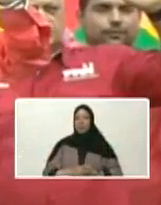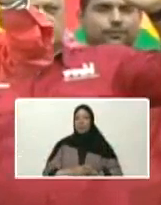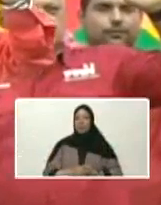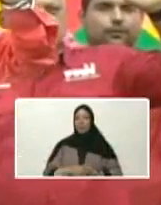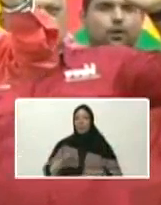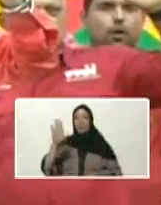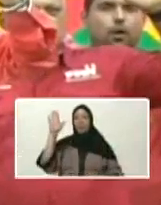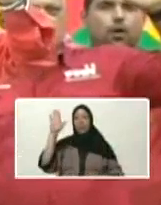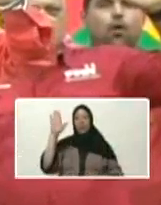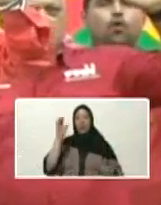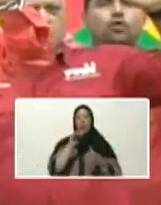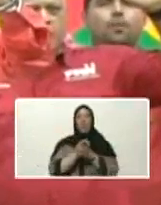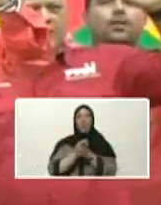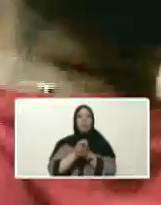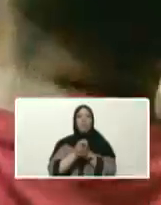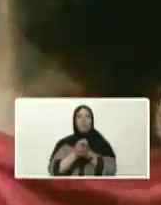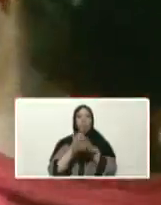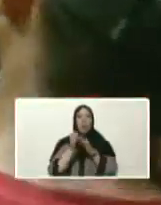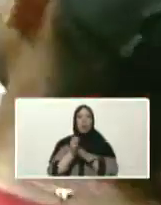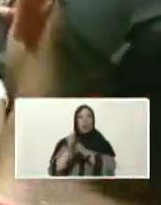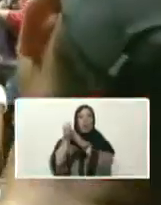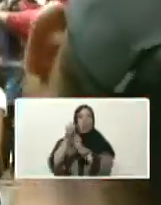juro por Ezequiel Zamora.